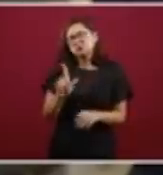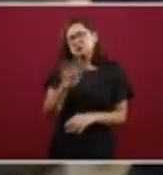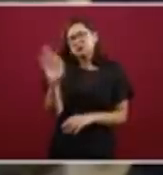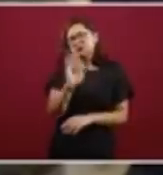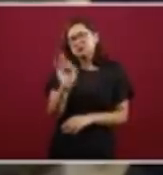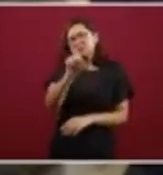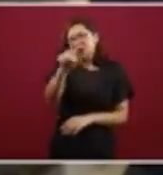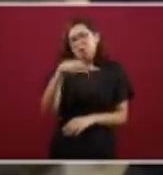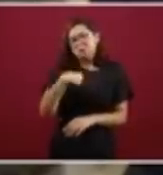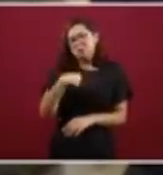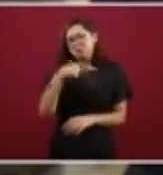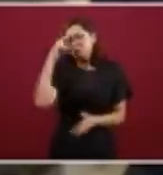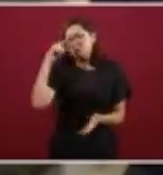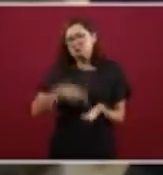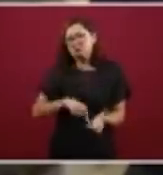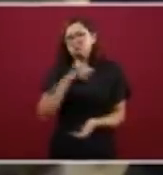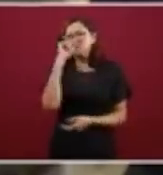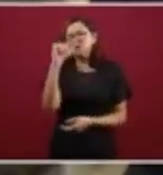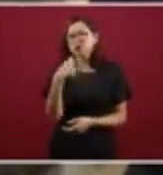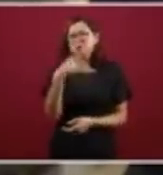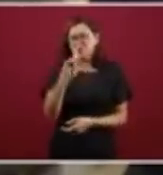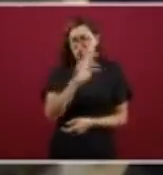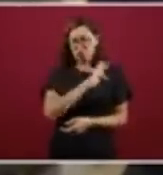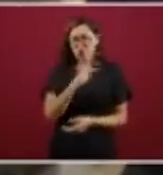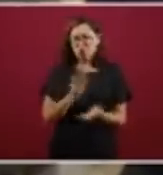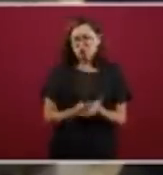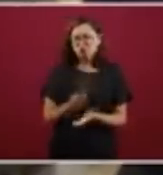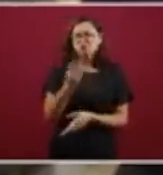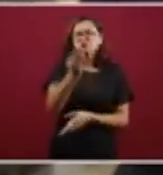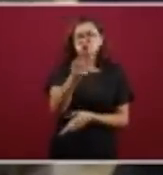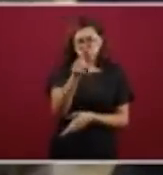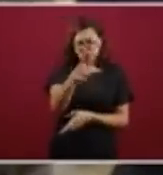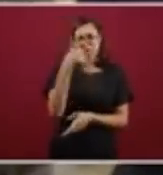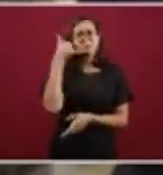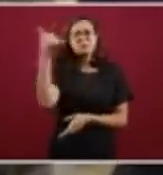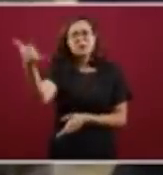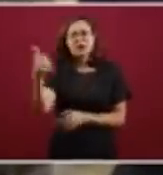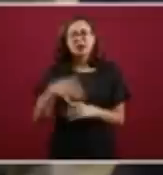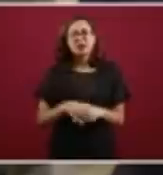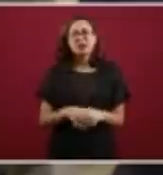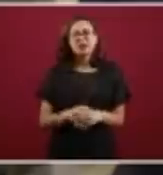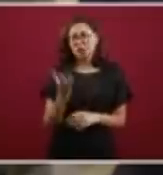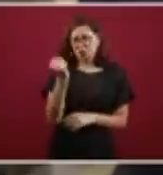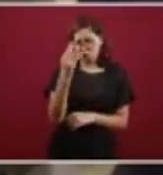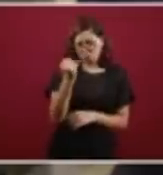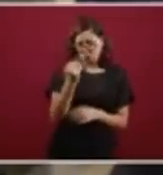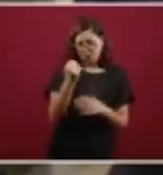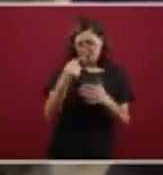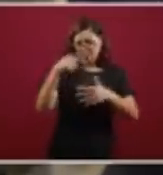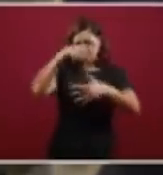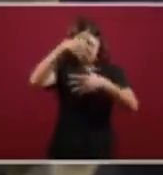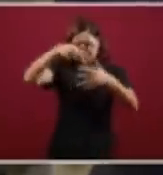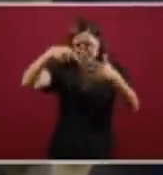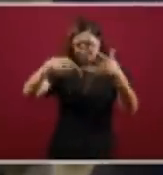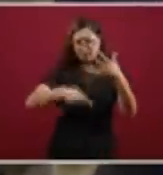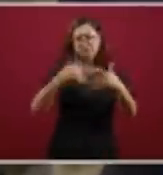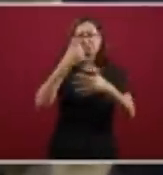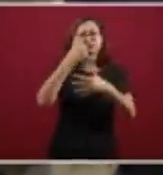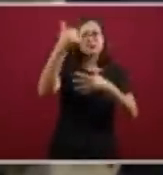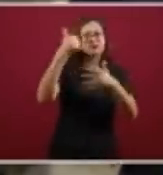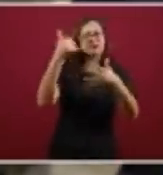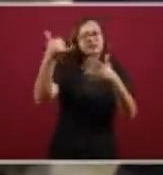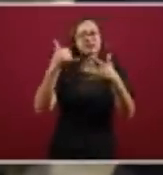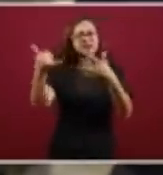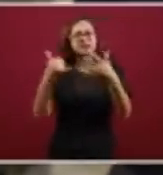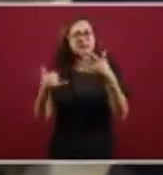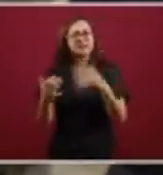se lo puedo otorgar ahorita. Usted personalmente digítelo, las 9 extensiones que se encuentran aquí. A lo mejor ahora sí le